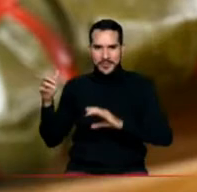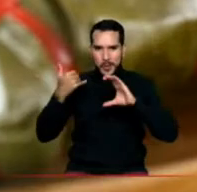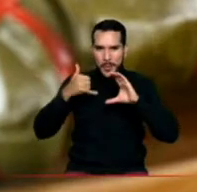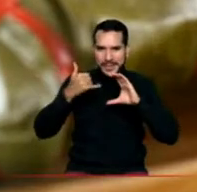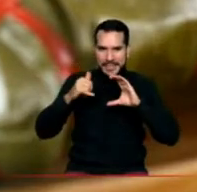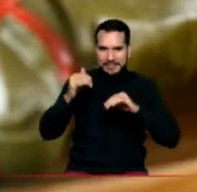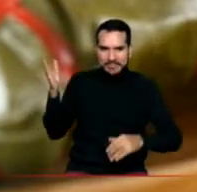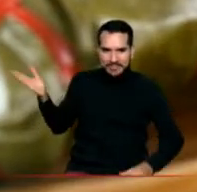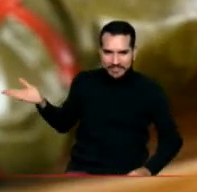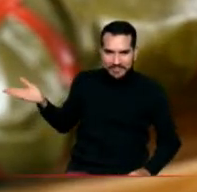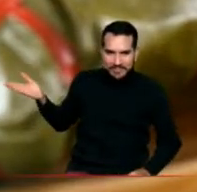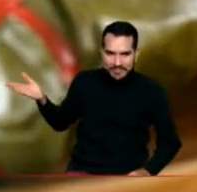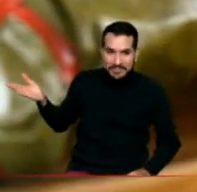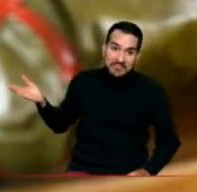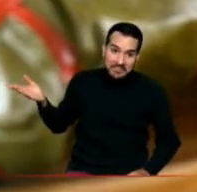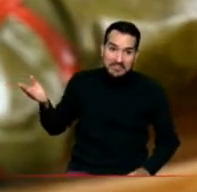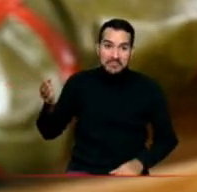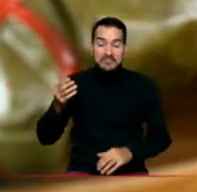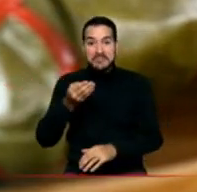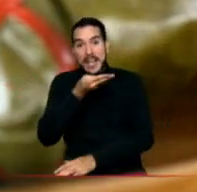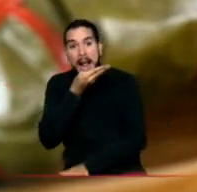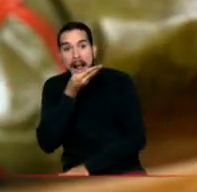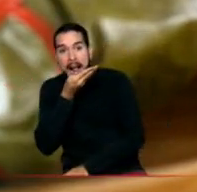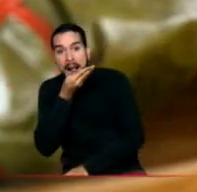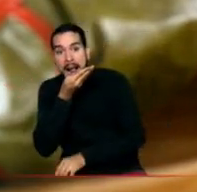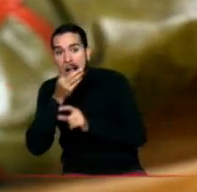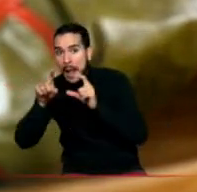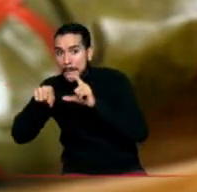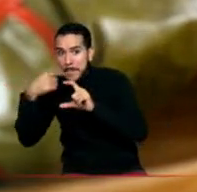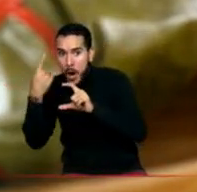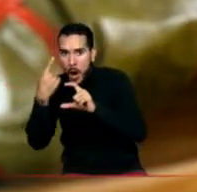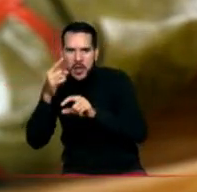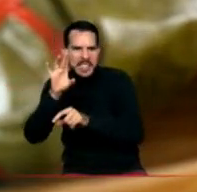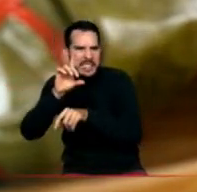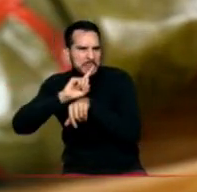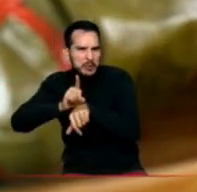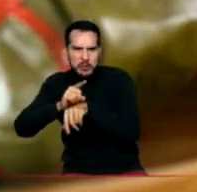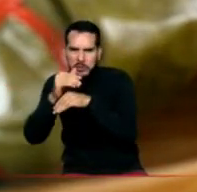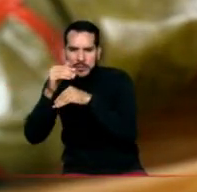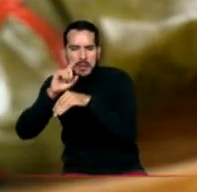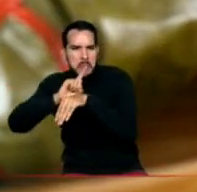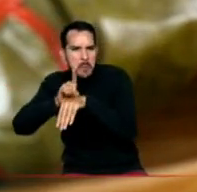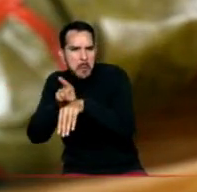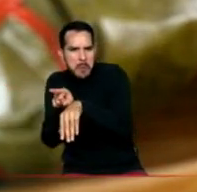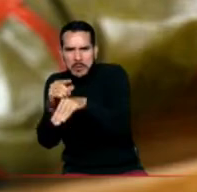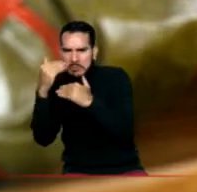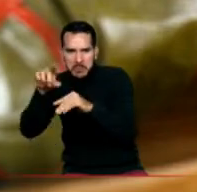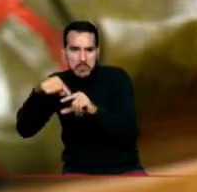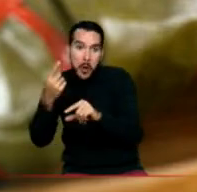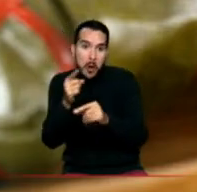323-441-1796, los leemos y los escuchamos y nos envían notas de voz, por favor, que no superen los 15 segundos.